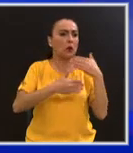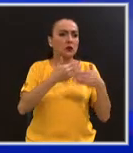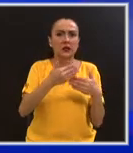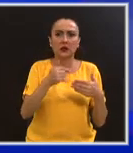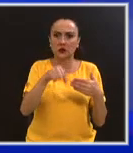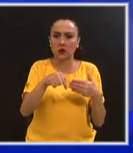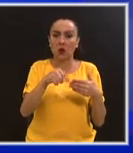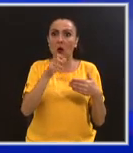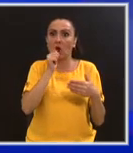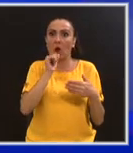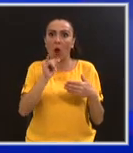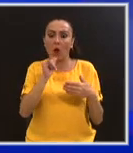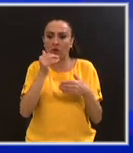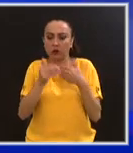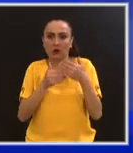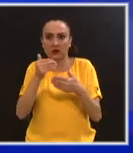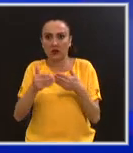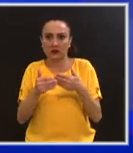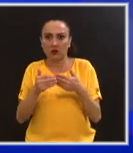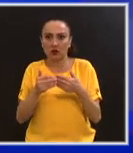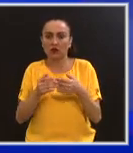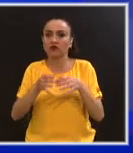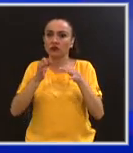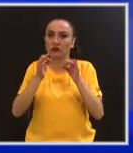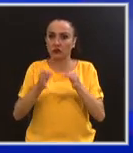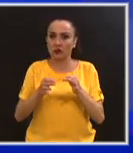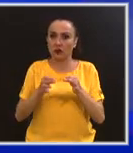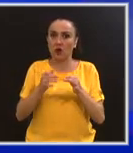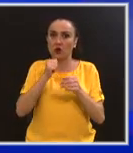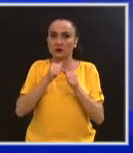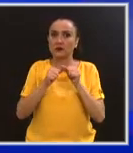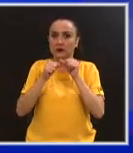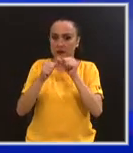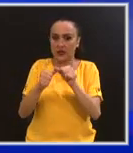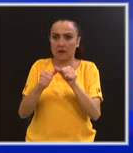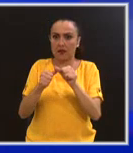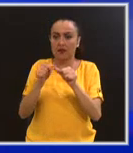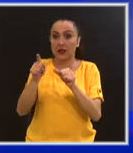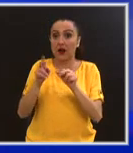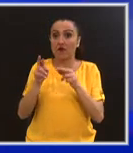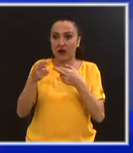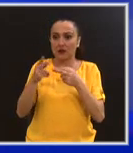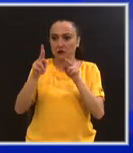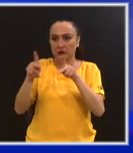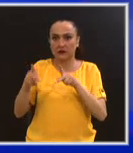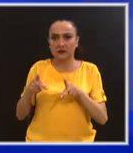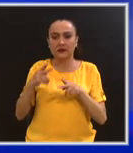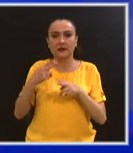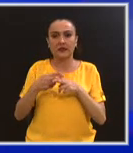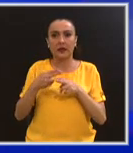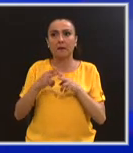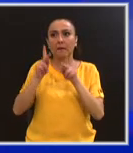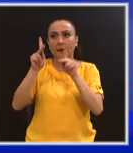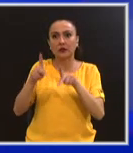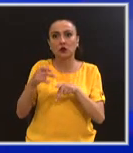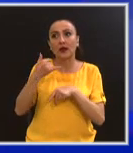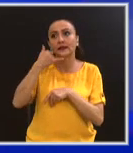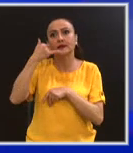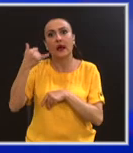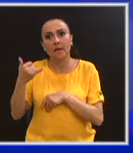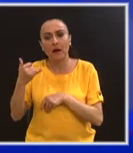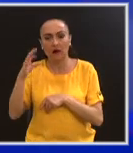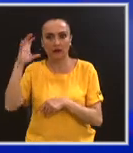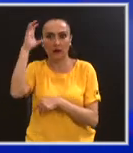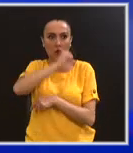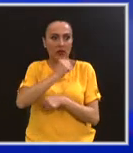incluso cuando en el proceso de confirmación o de seguimiento por parte del registro civil que se llama a las personas involucradas